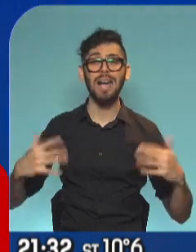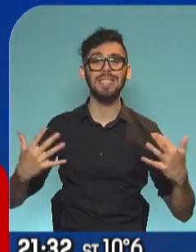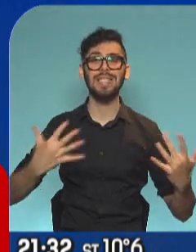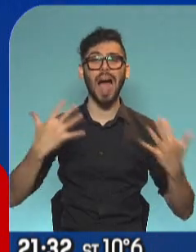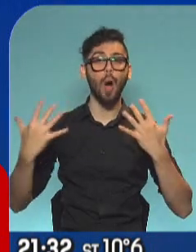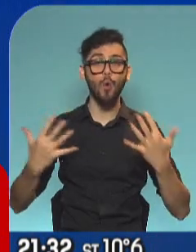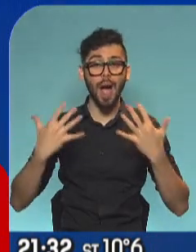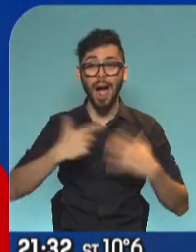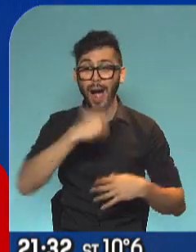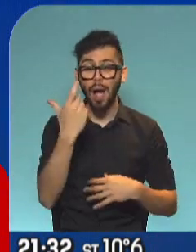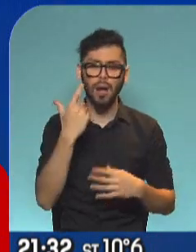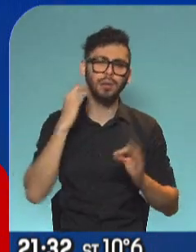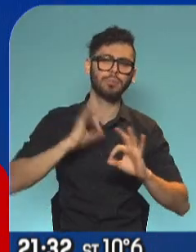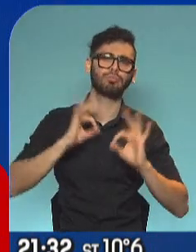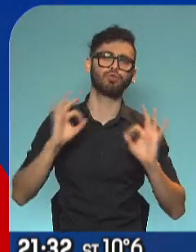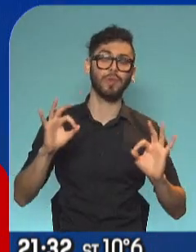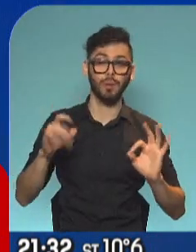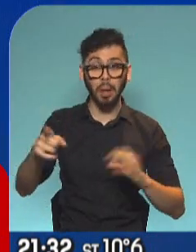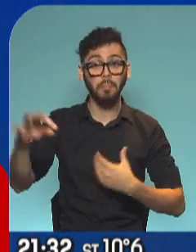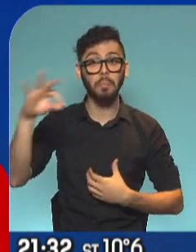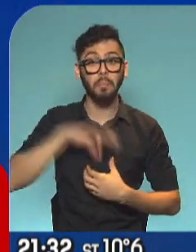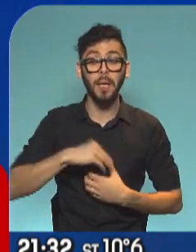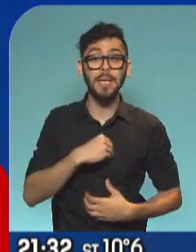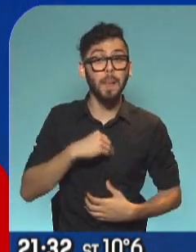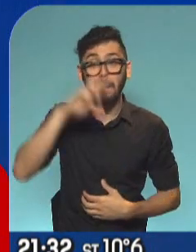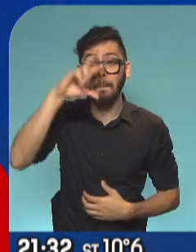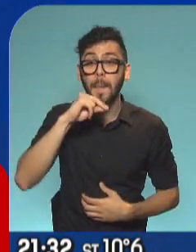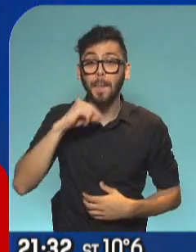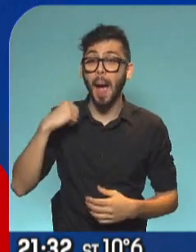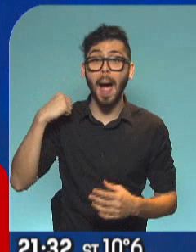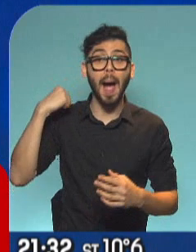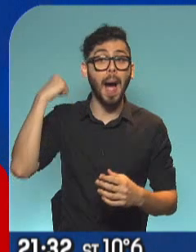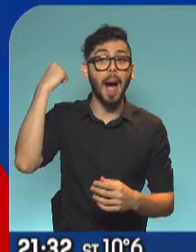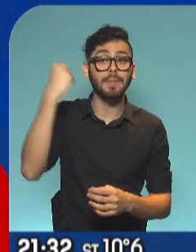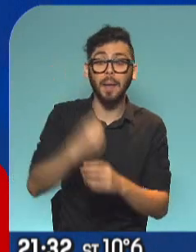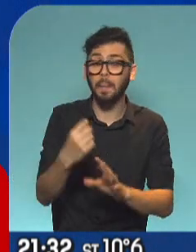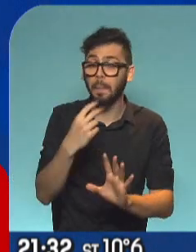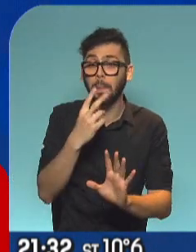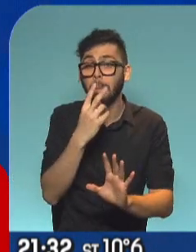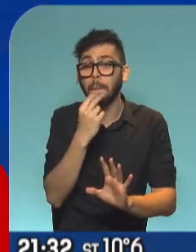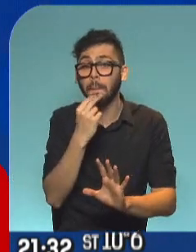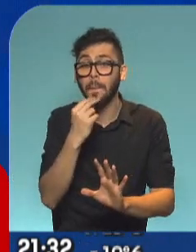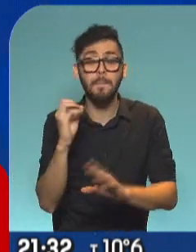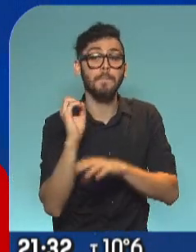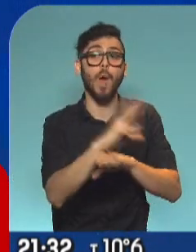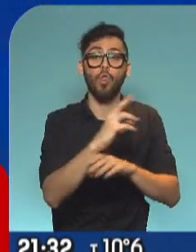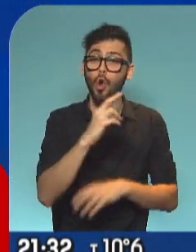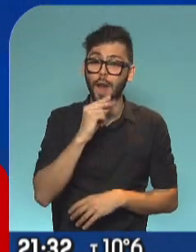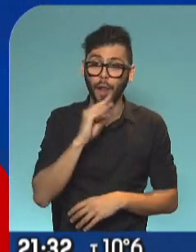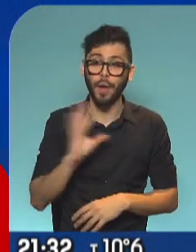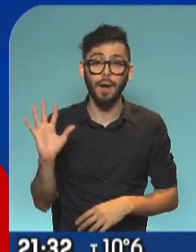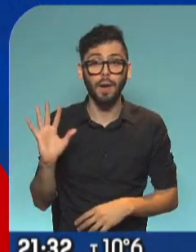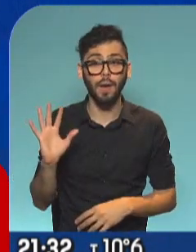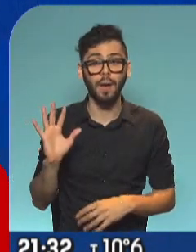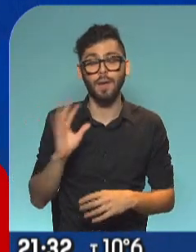ese país. También lo contrajo, fue asintomático hasta el momento o hasta las últimas horas, no le había mandado ningún tipo de saludo